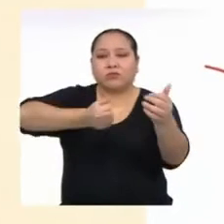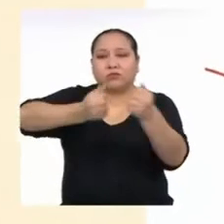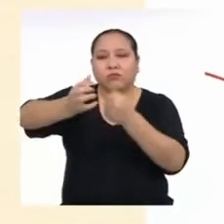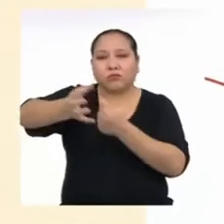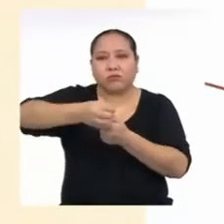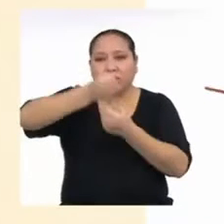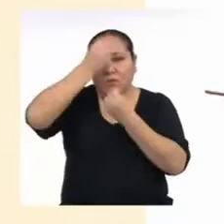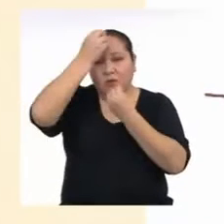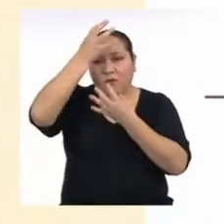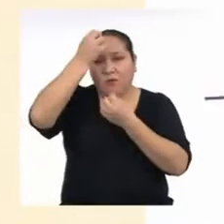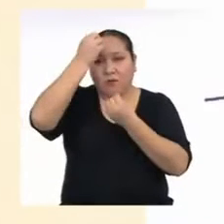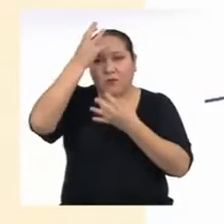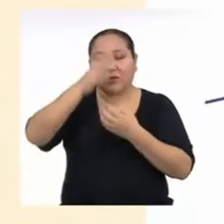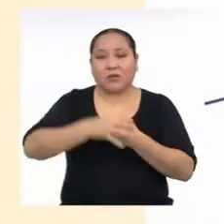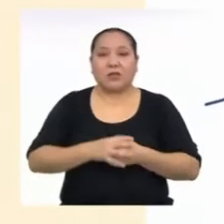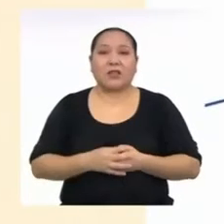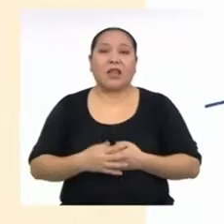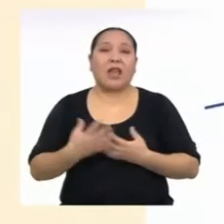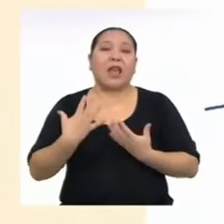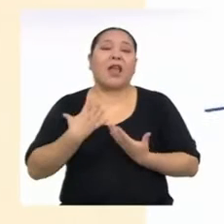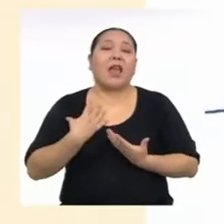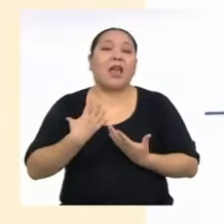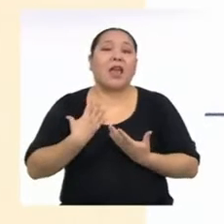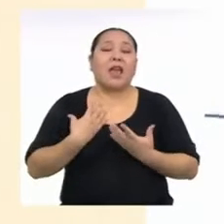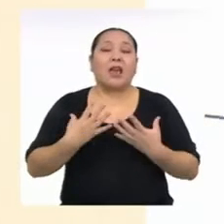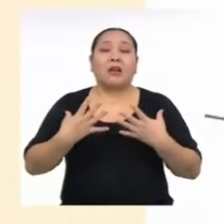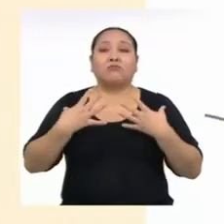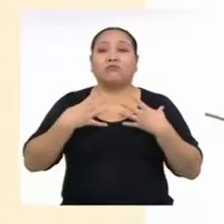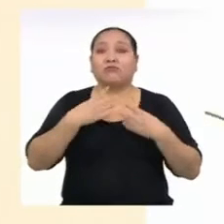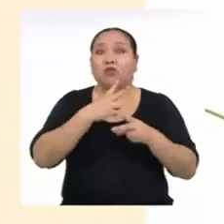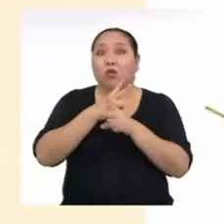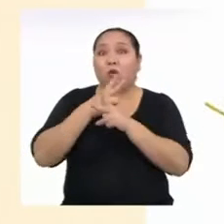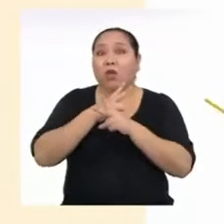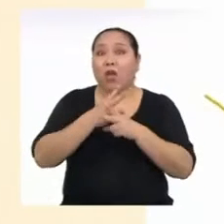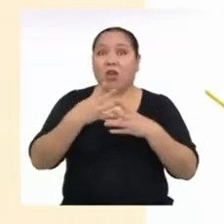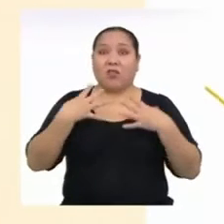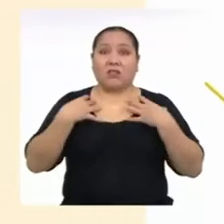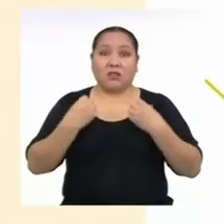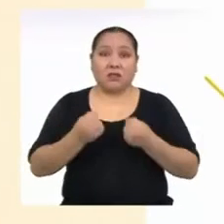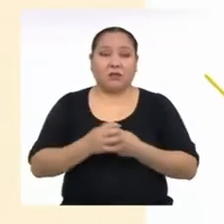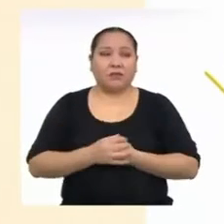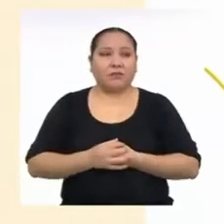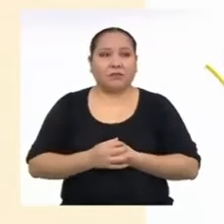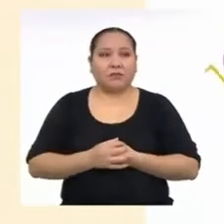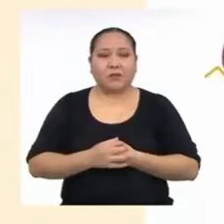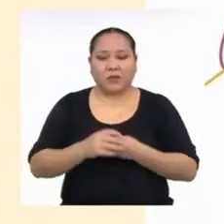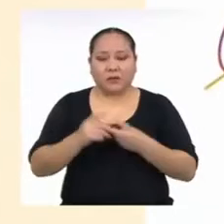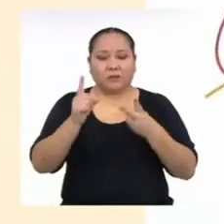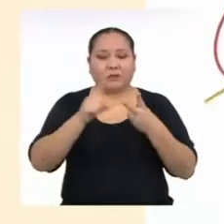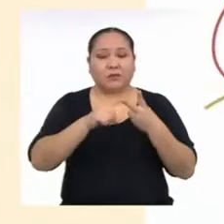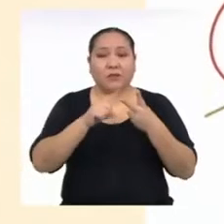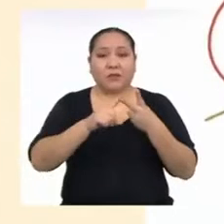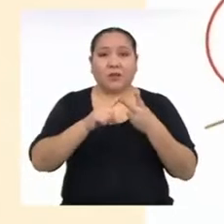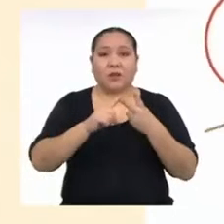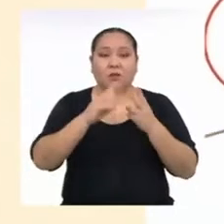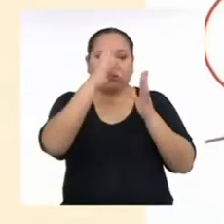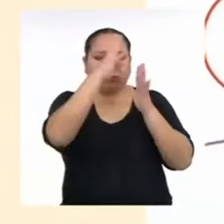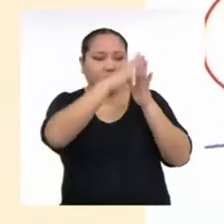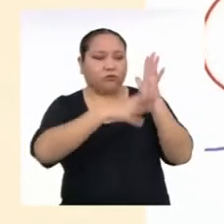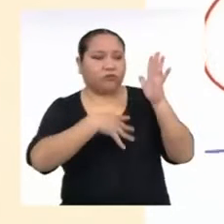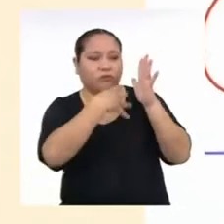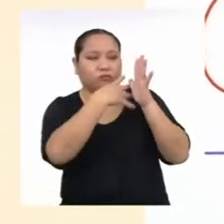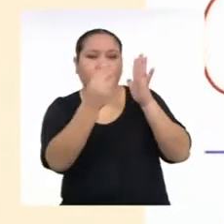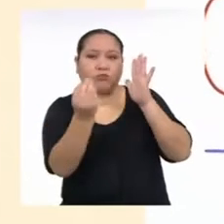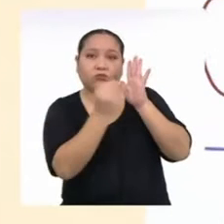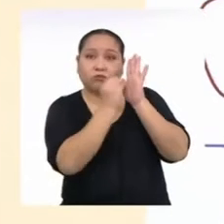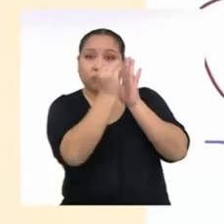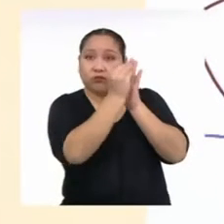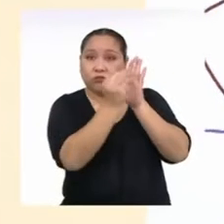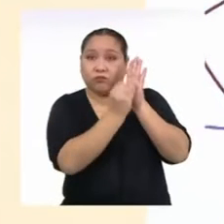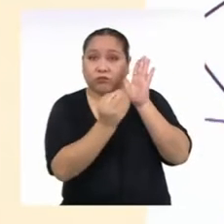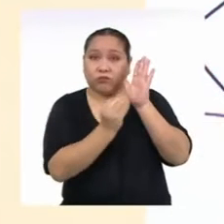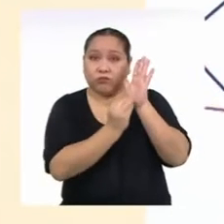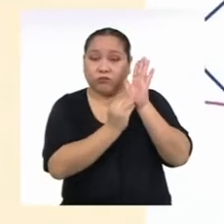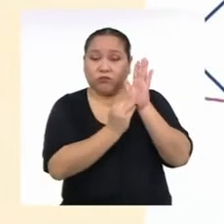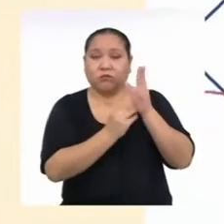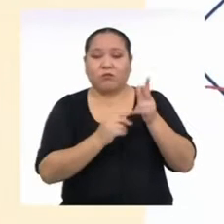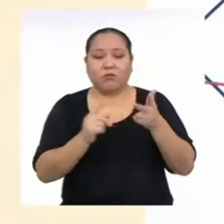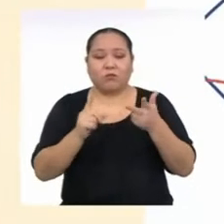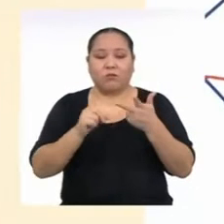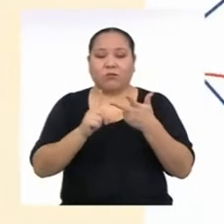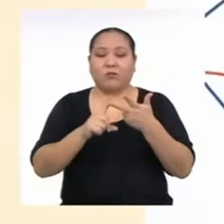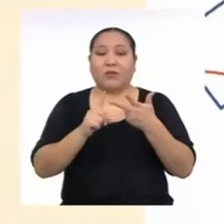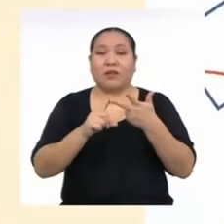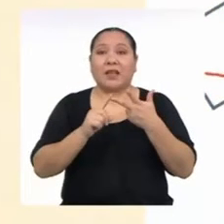vida saludable. 2. Organizaremos los datos en tablas de frecuencias para datos no agrupados. 3. Representaremos